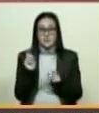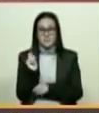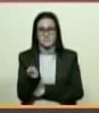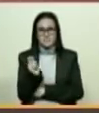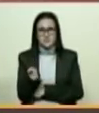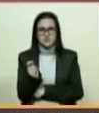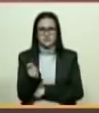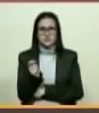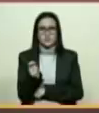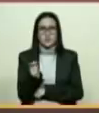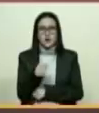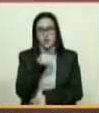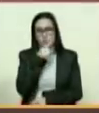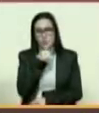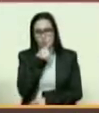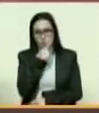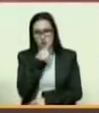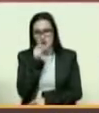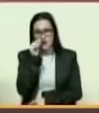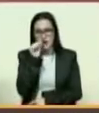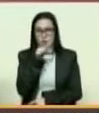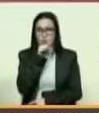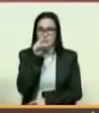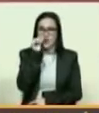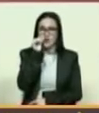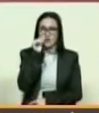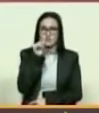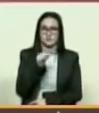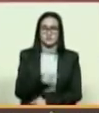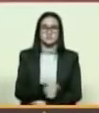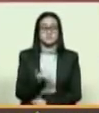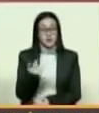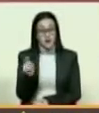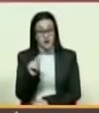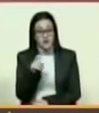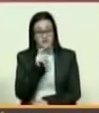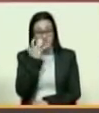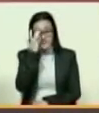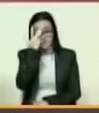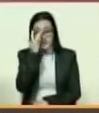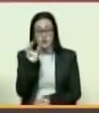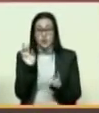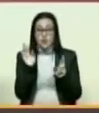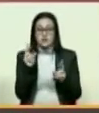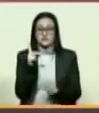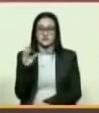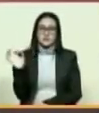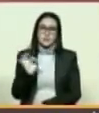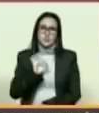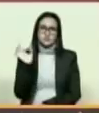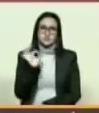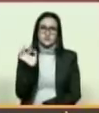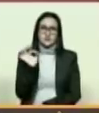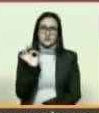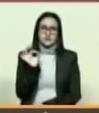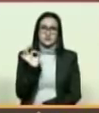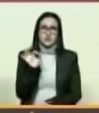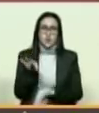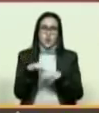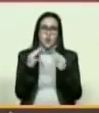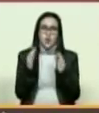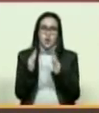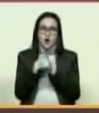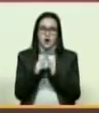pensiones de nuestras abuelas y de nuestros abuelos. Y este mes de febrero llegaremos al 100% de hogares,